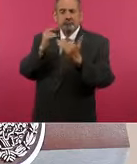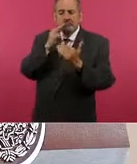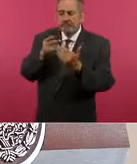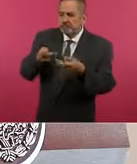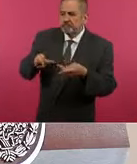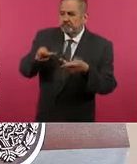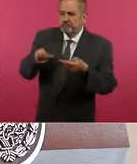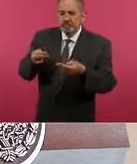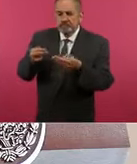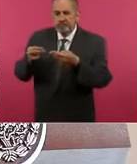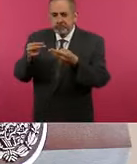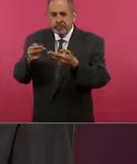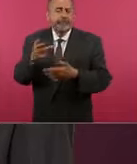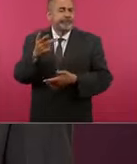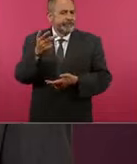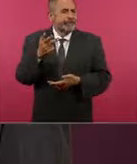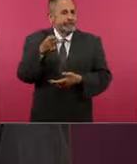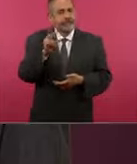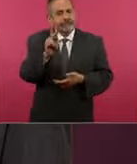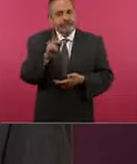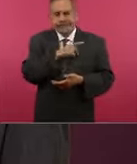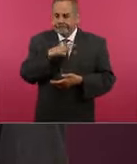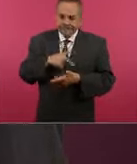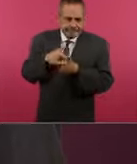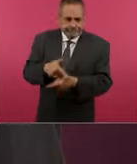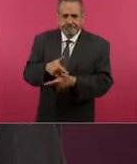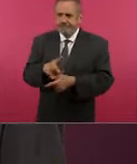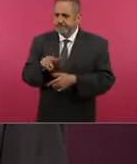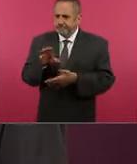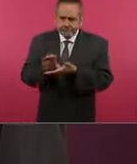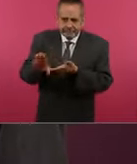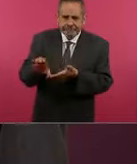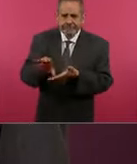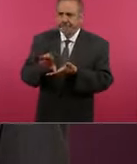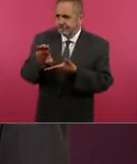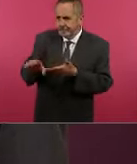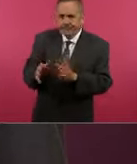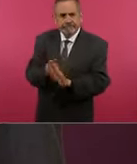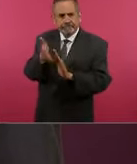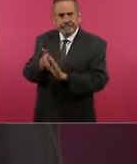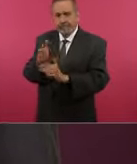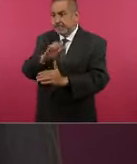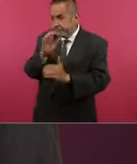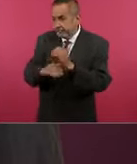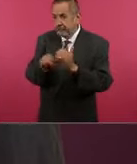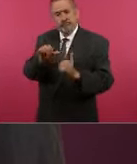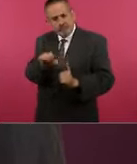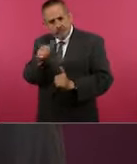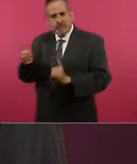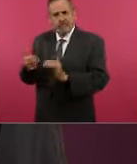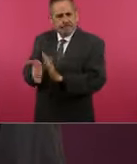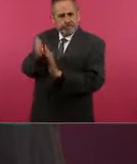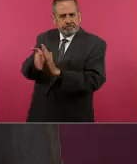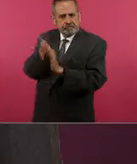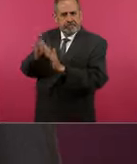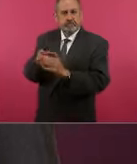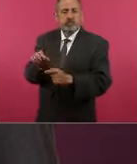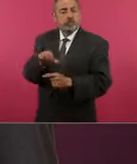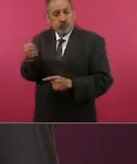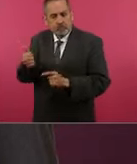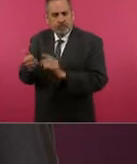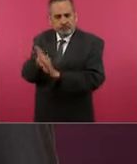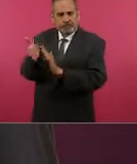Pero hay que estar constantemente haciendo obras de infraestructura que hacen falta en el país,